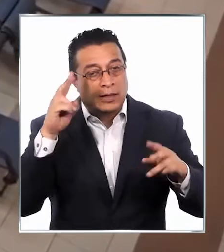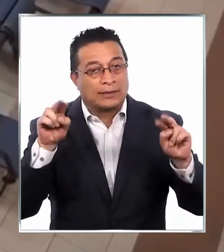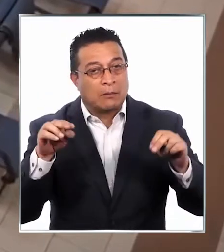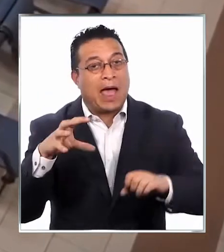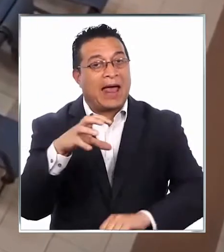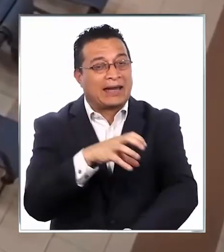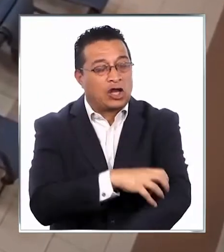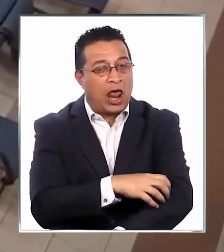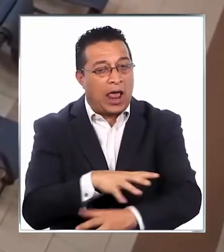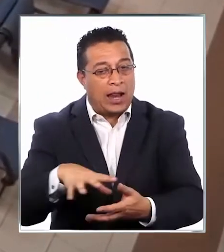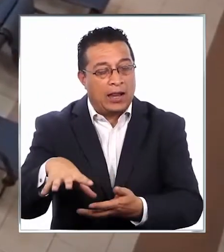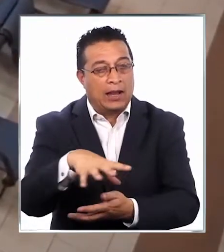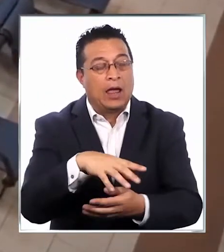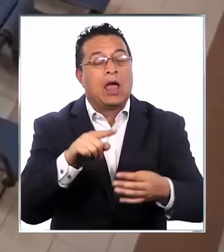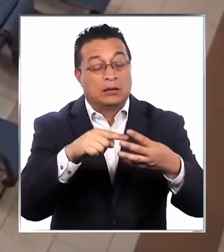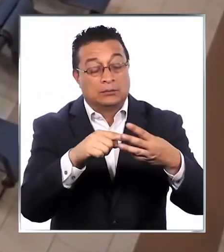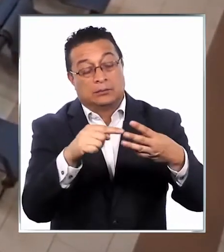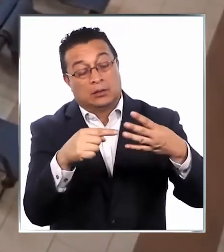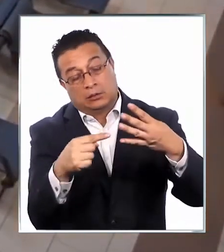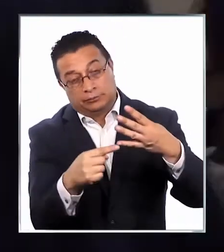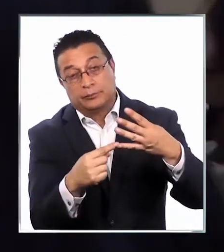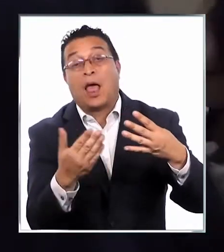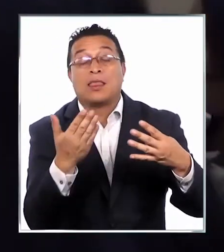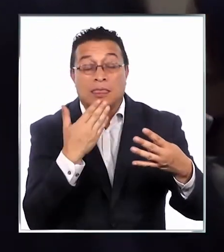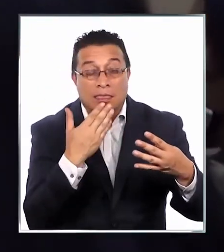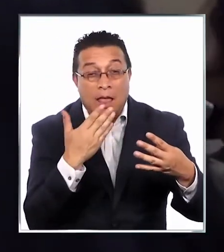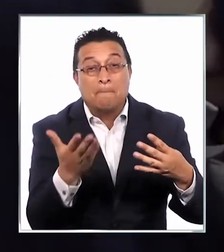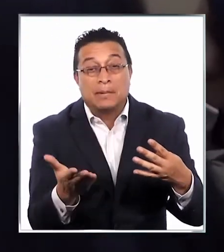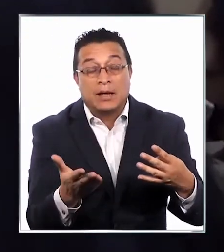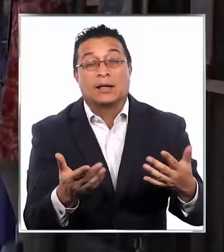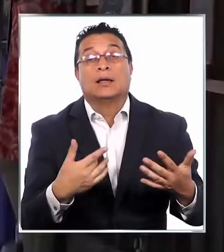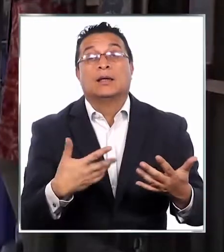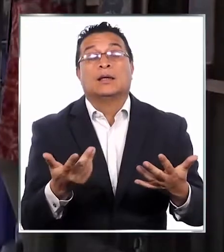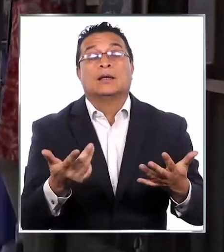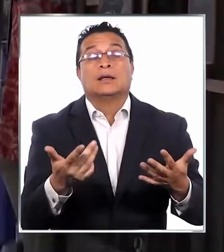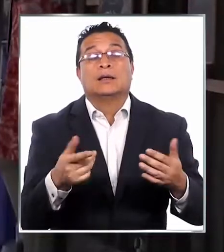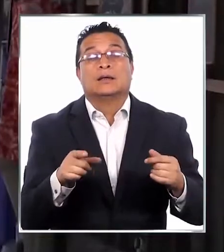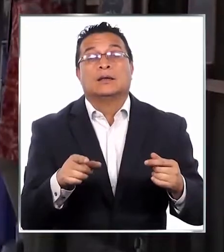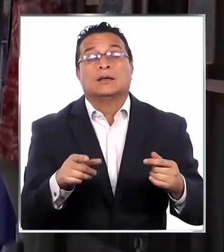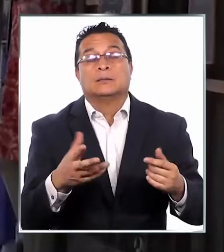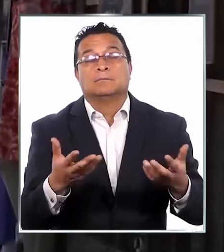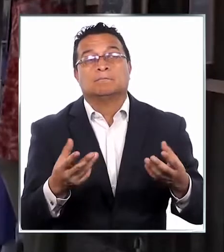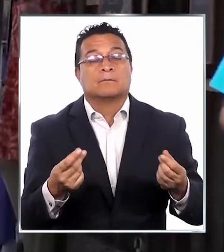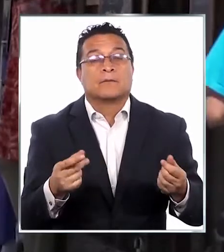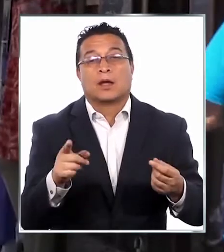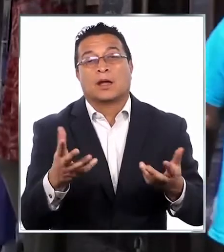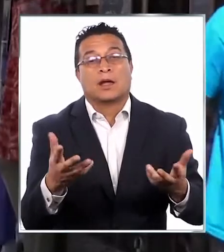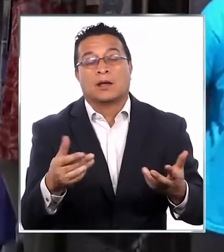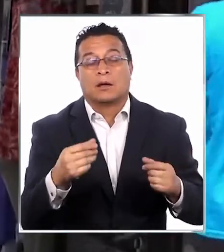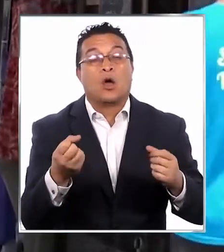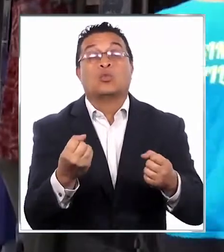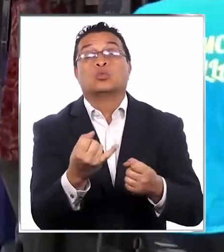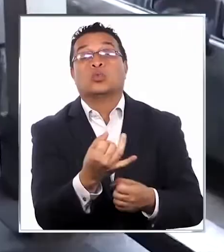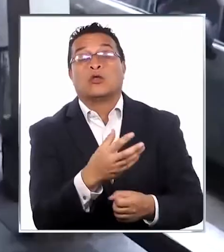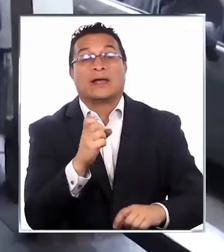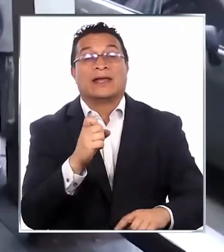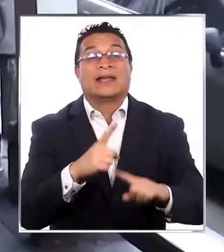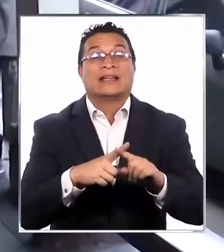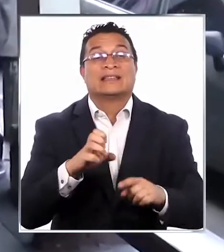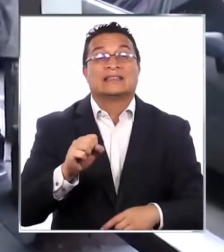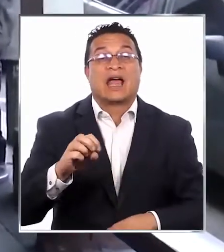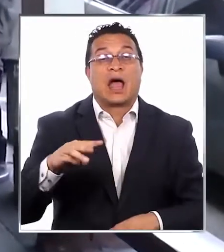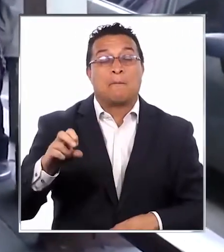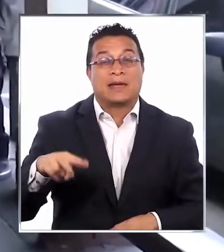el tema regional. Tomamos en cuenta también, digamos, la cantidad de